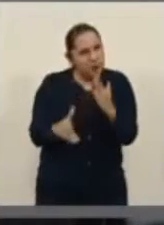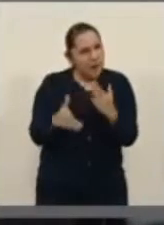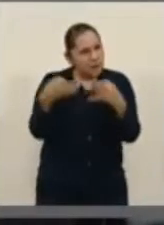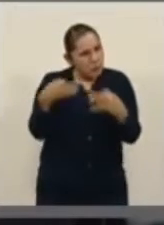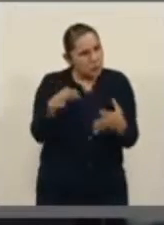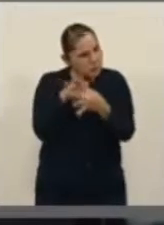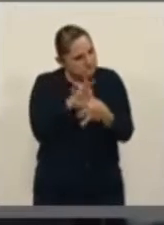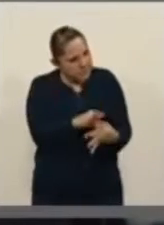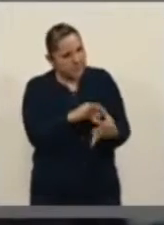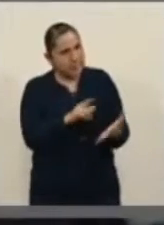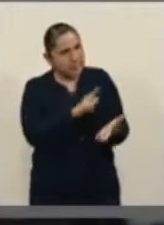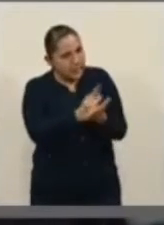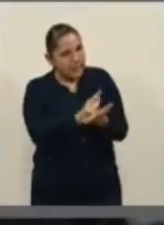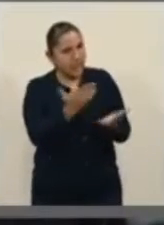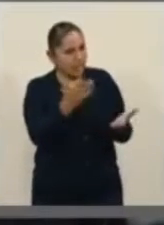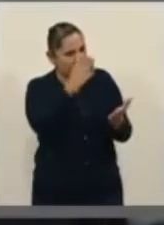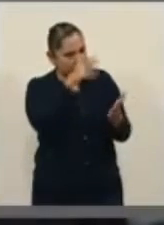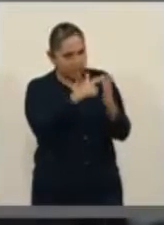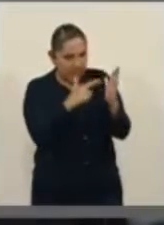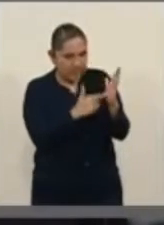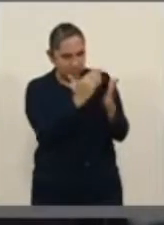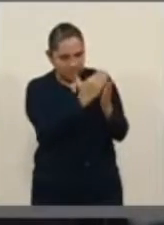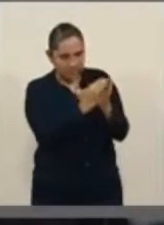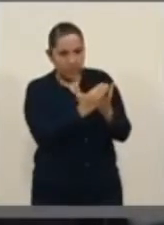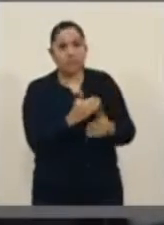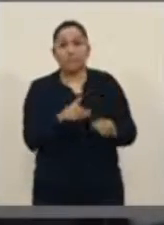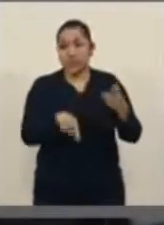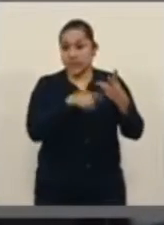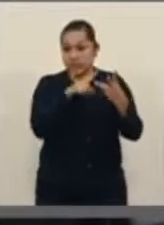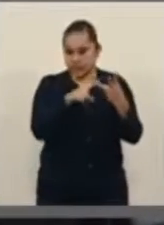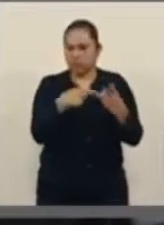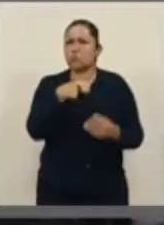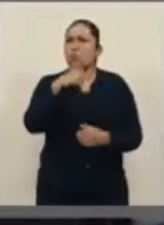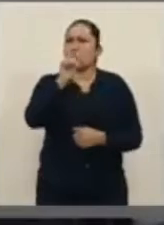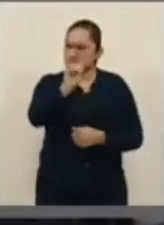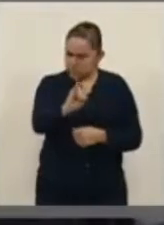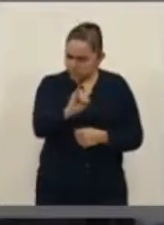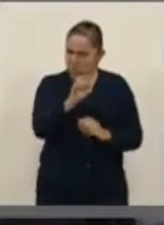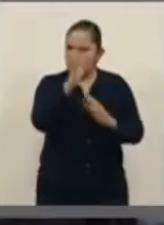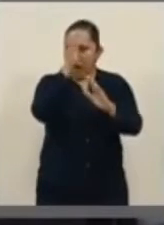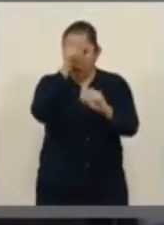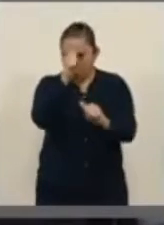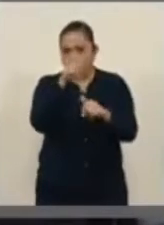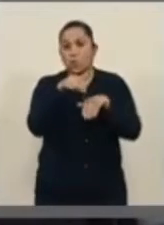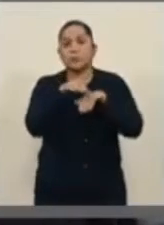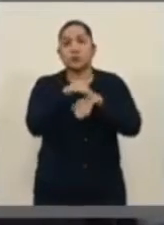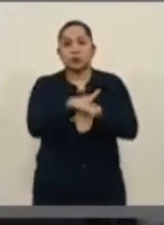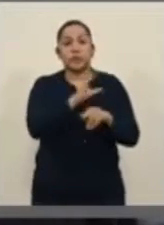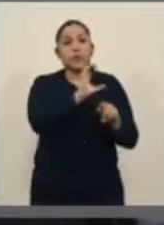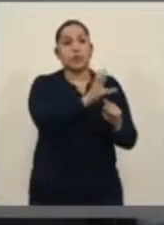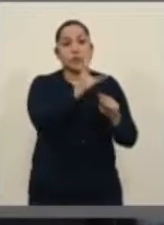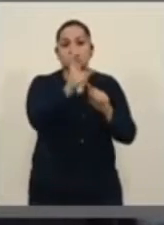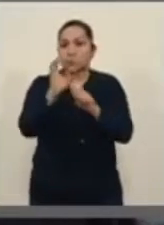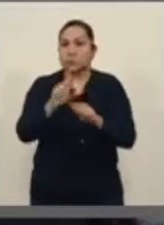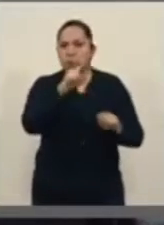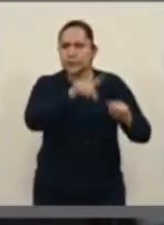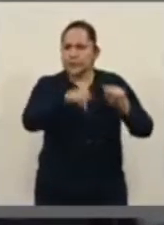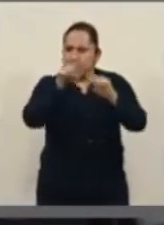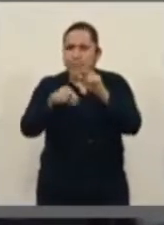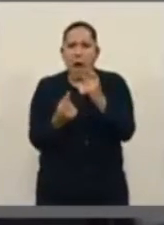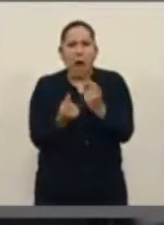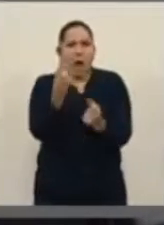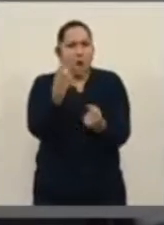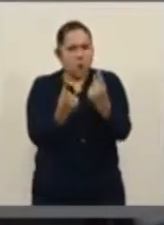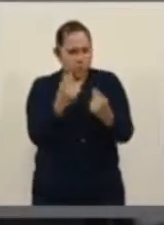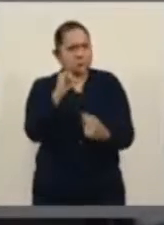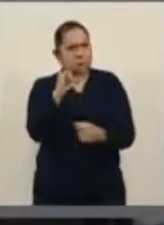en la norma. Y tres, sí, estoy de acuerdo en que se cambiaran las comisiones y se redujeran algunas